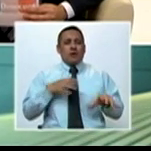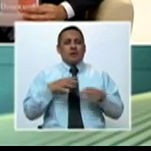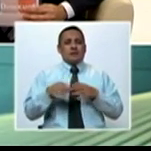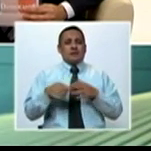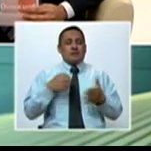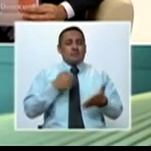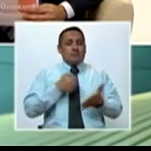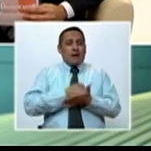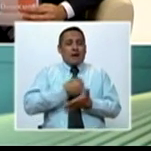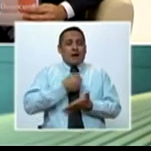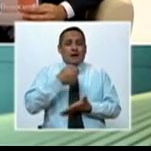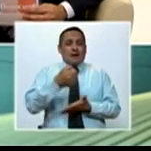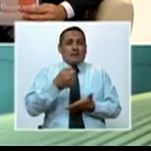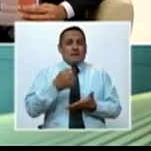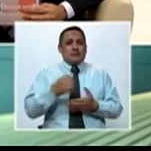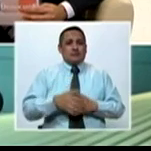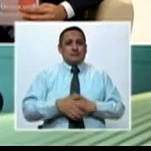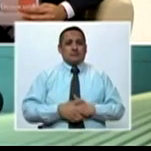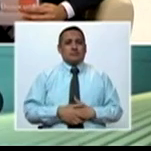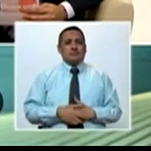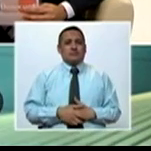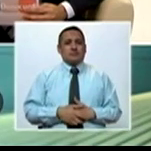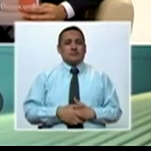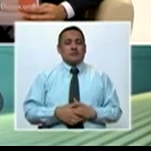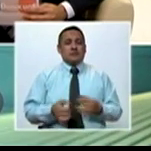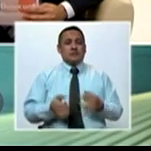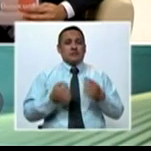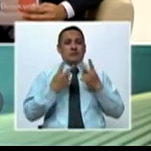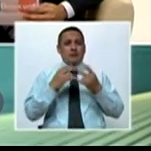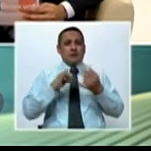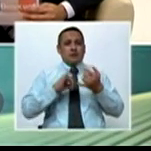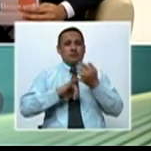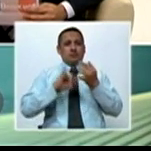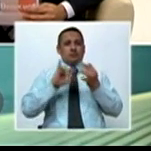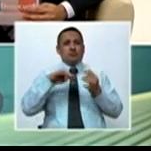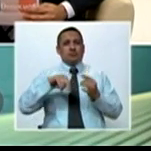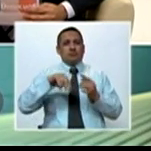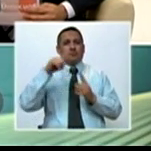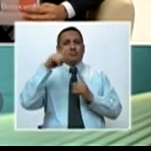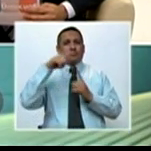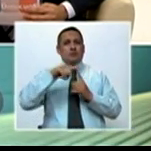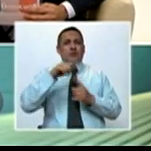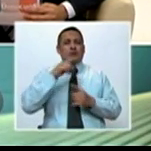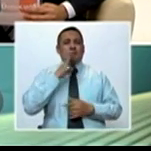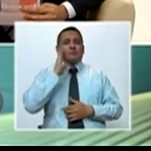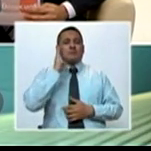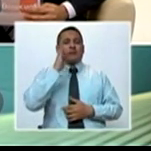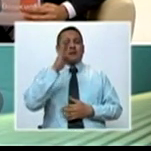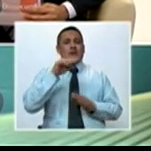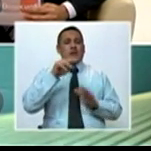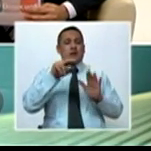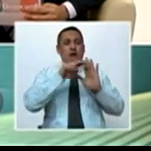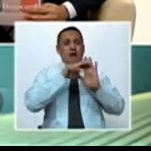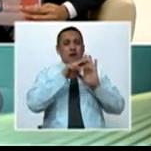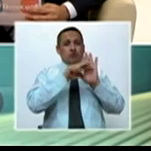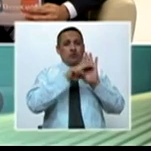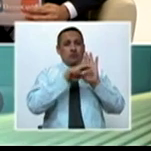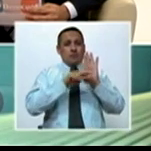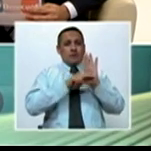puede pagar, y entonces la SUNAT, aplicando la